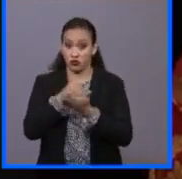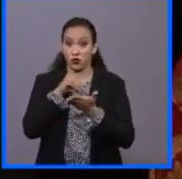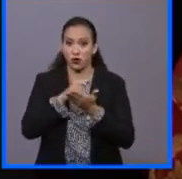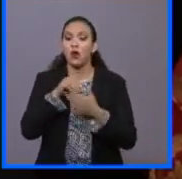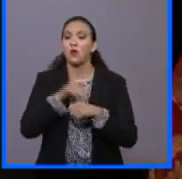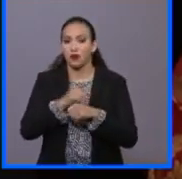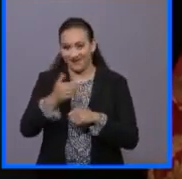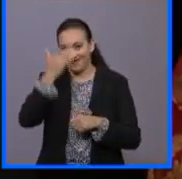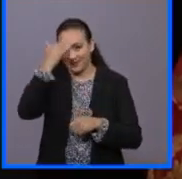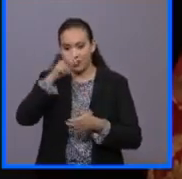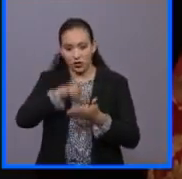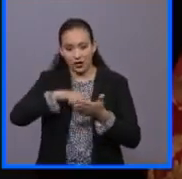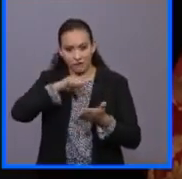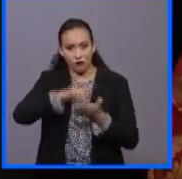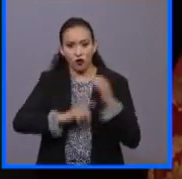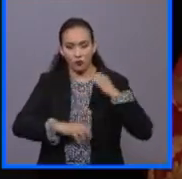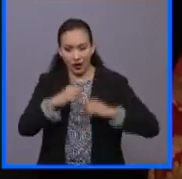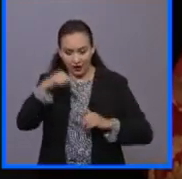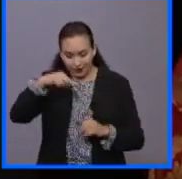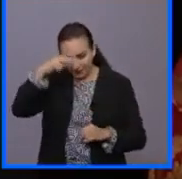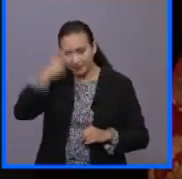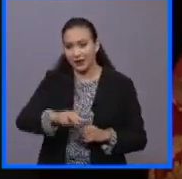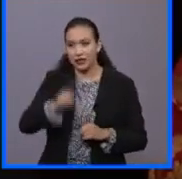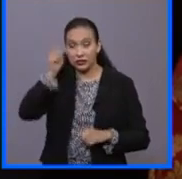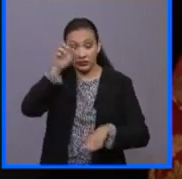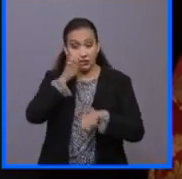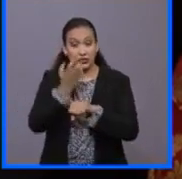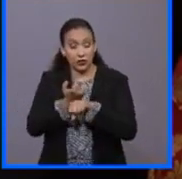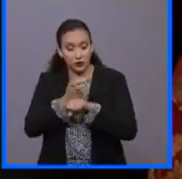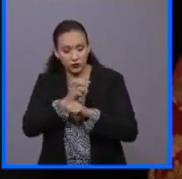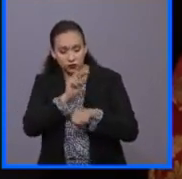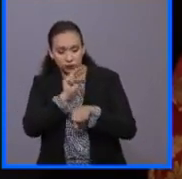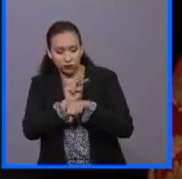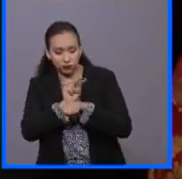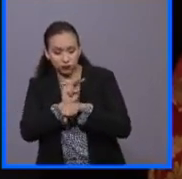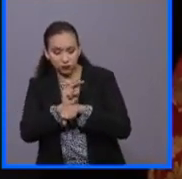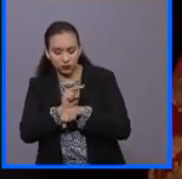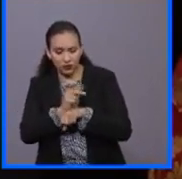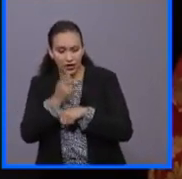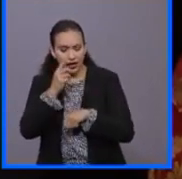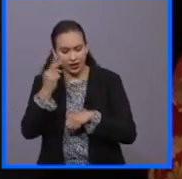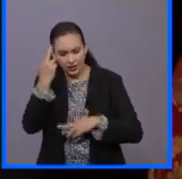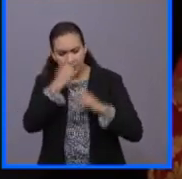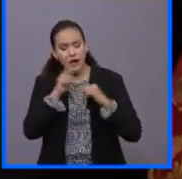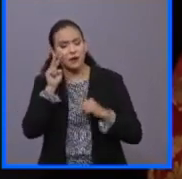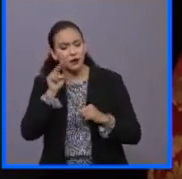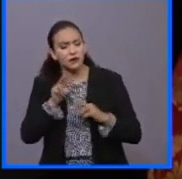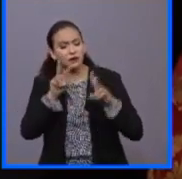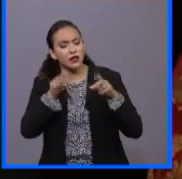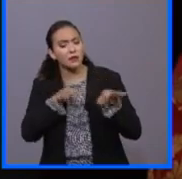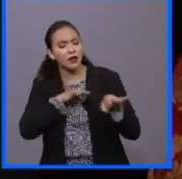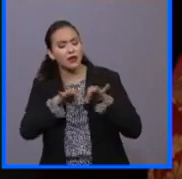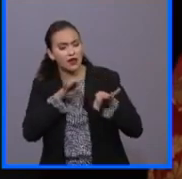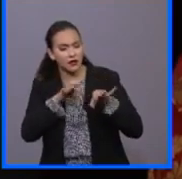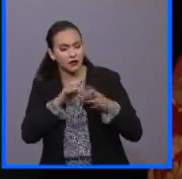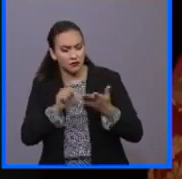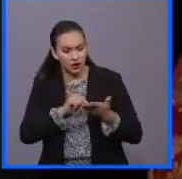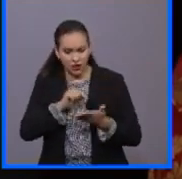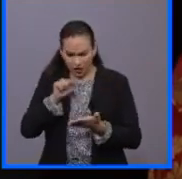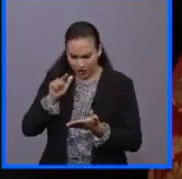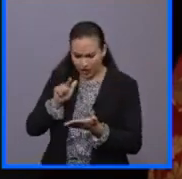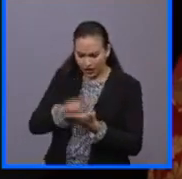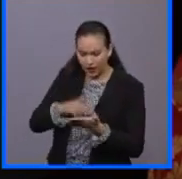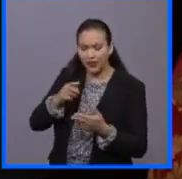enfrentando en estos últimos meses, manifestando nuestro legítimo interés en que la materia laboral, un compromiso bajo el